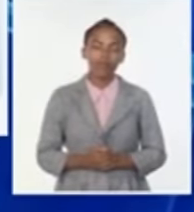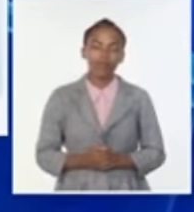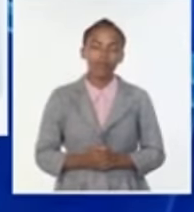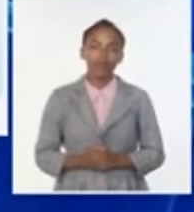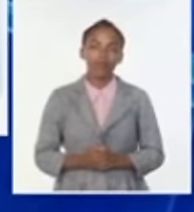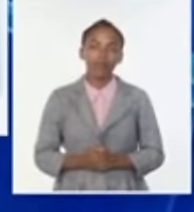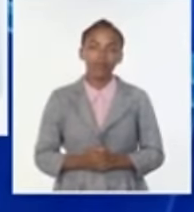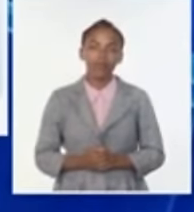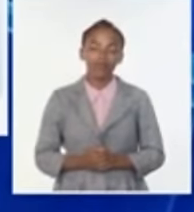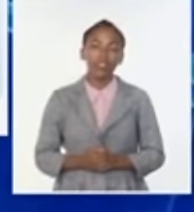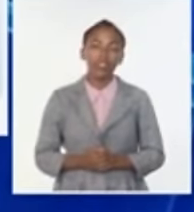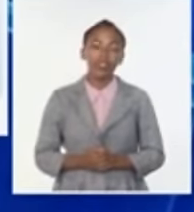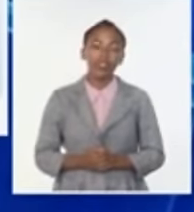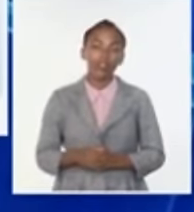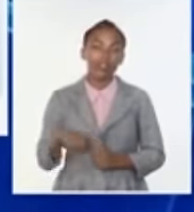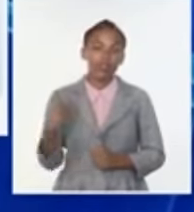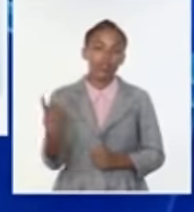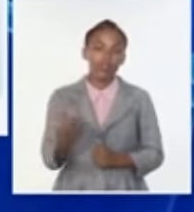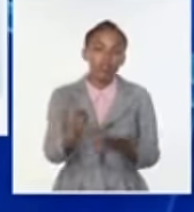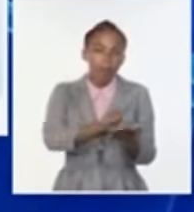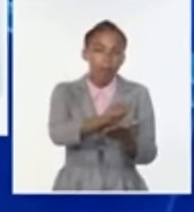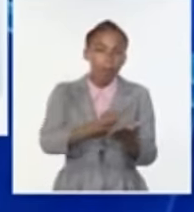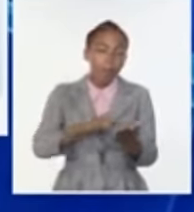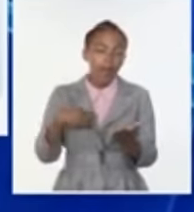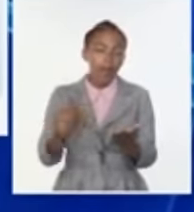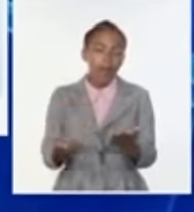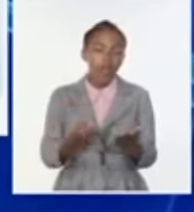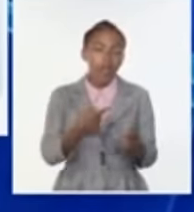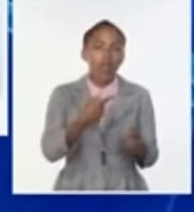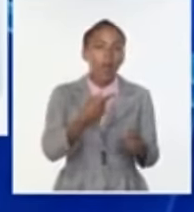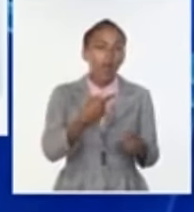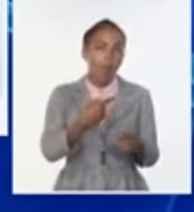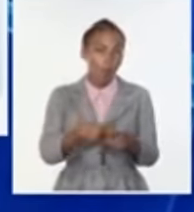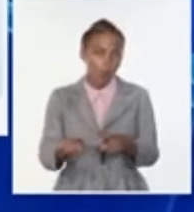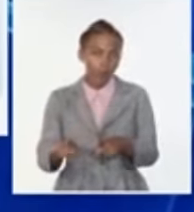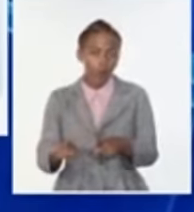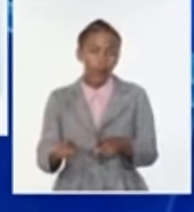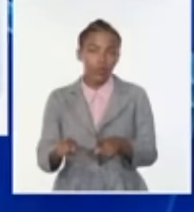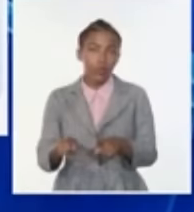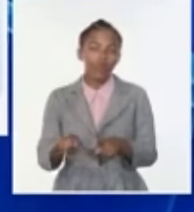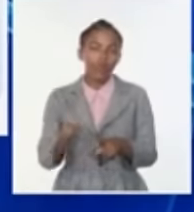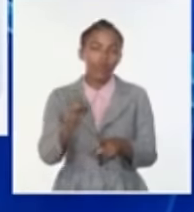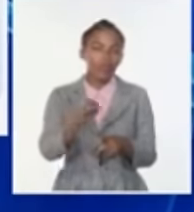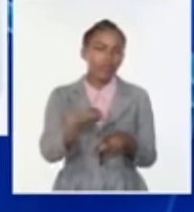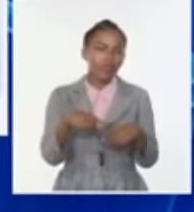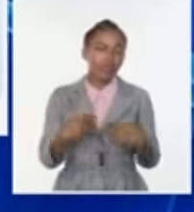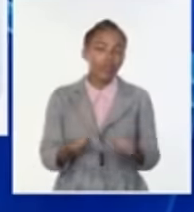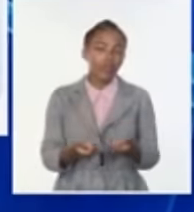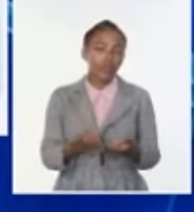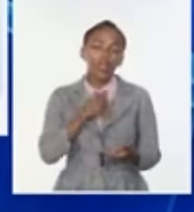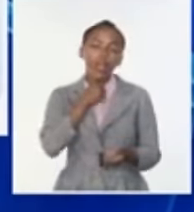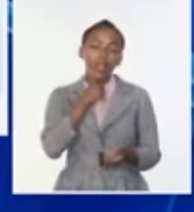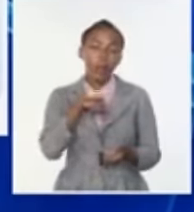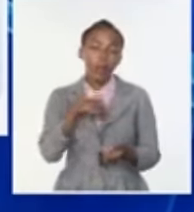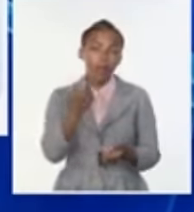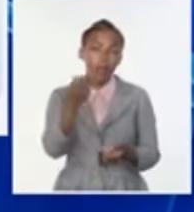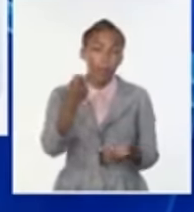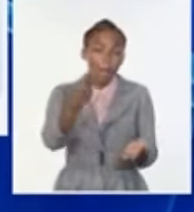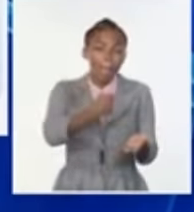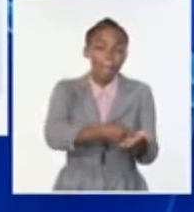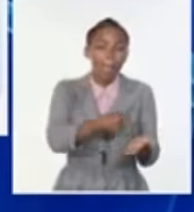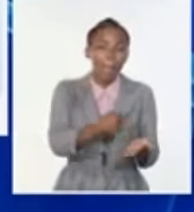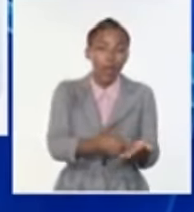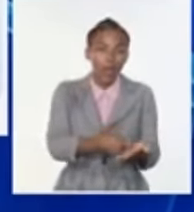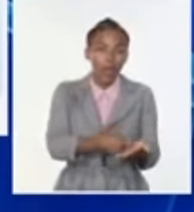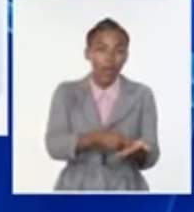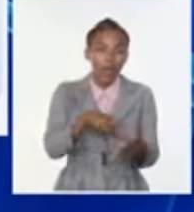Se determinó, esto es otro ejercicio que se hizo, solo en un impuesto, que es el impuesto